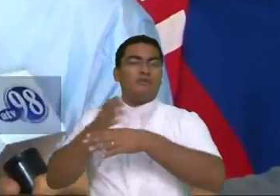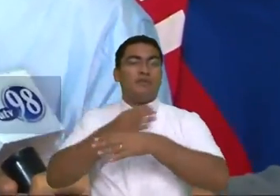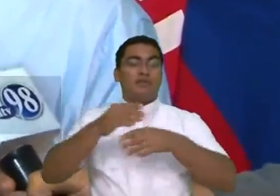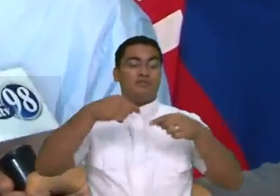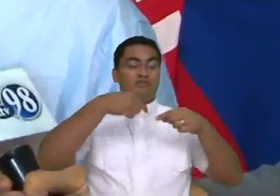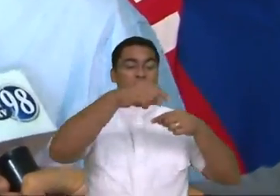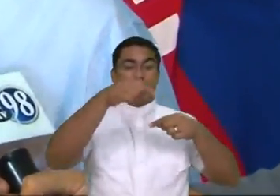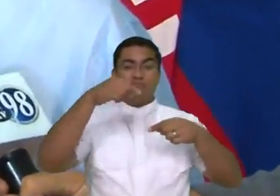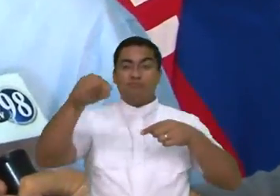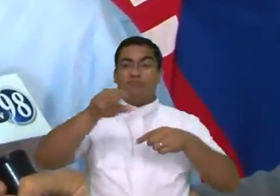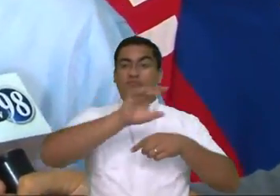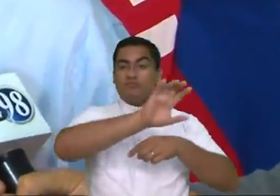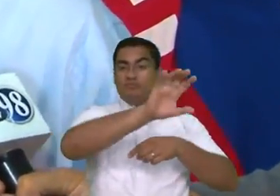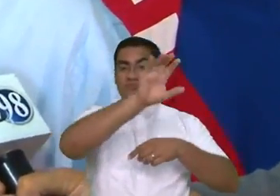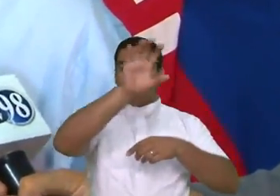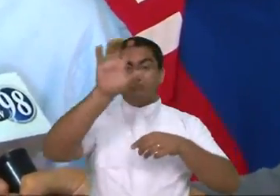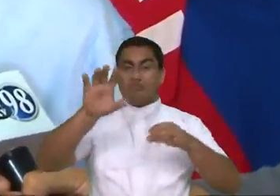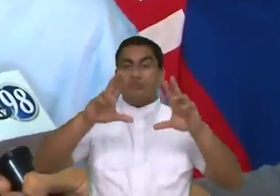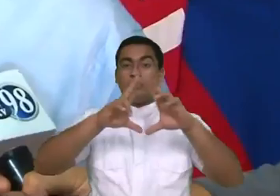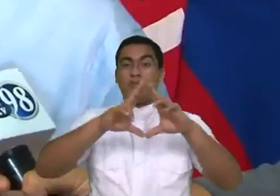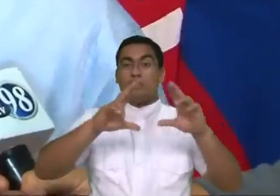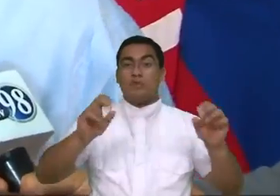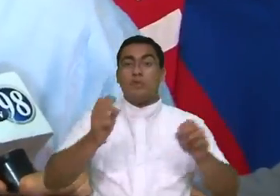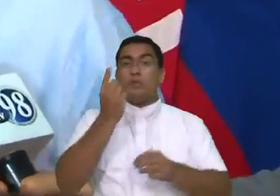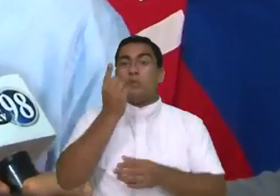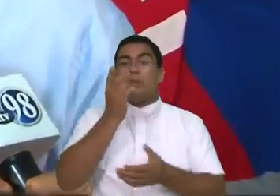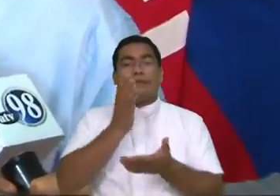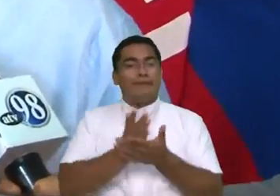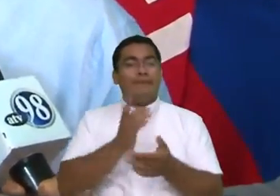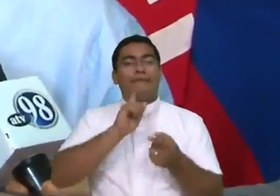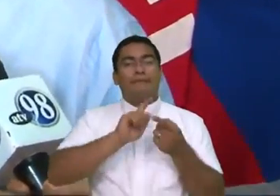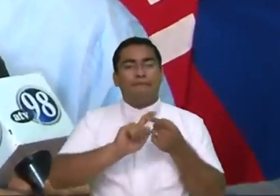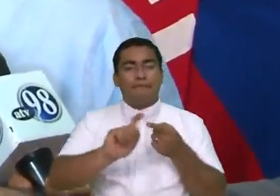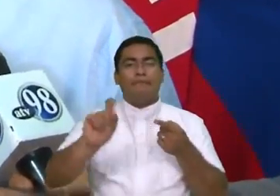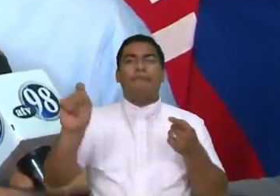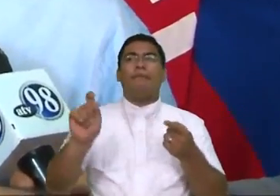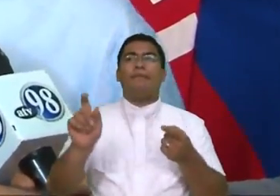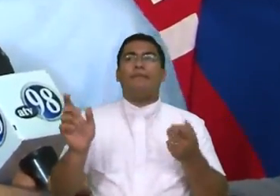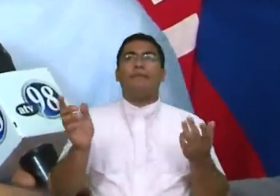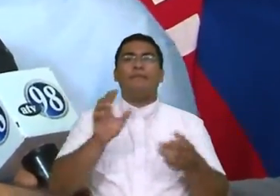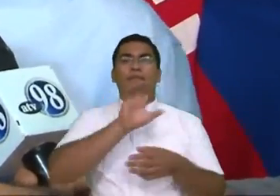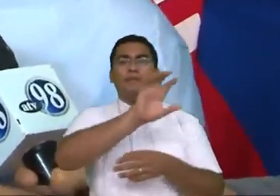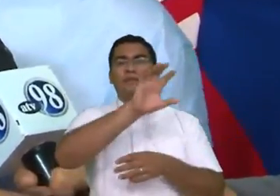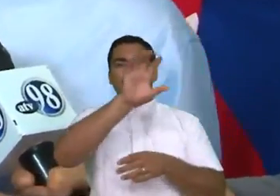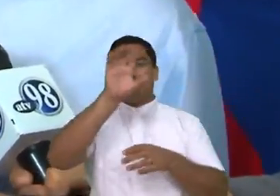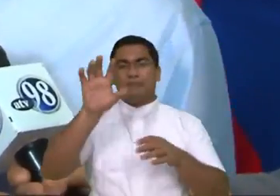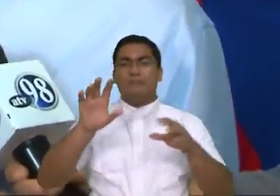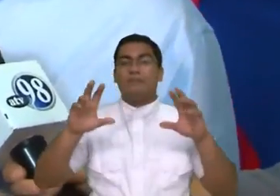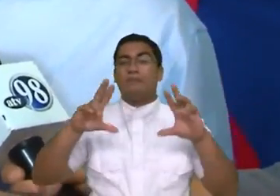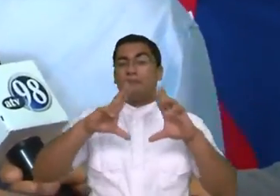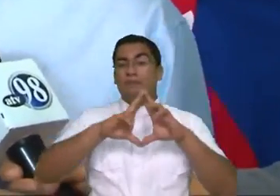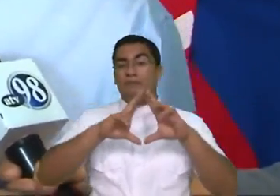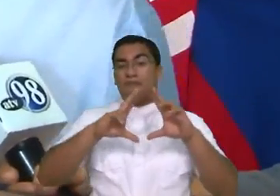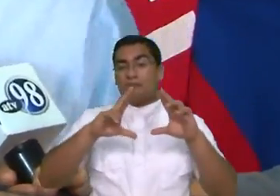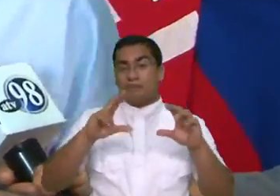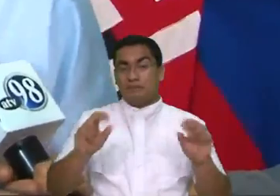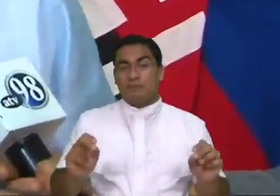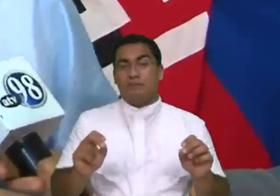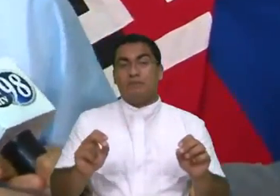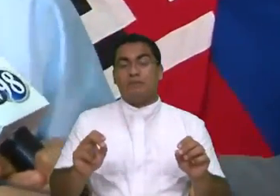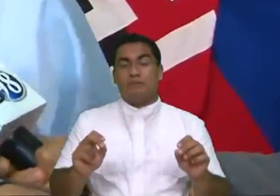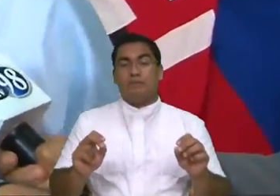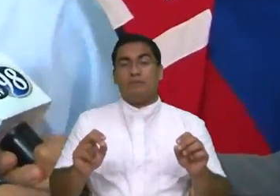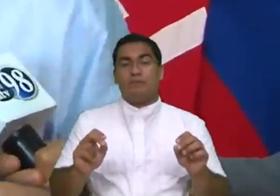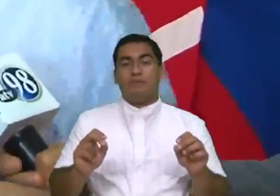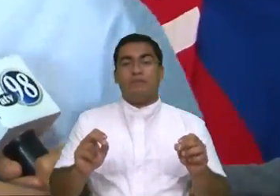país, por lo menos una vez al mes. Una de las sesiones tiene que ser en alguno de los